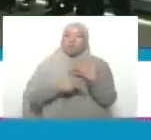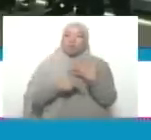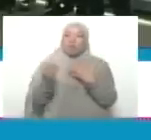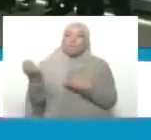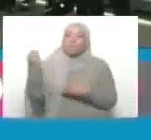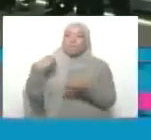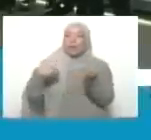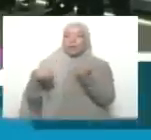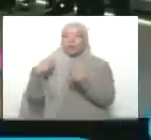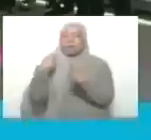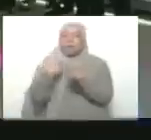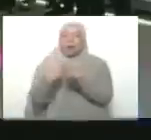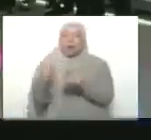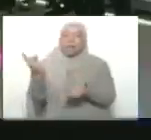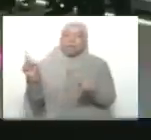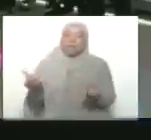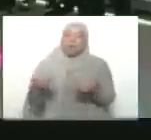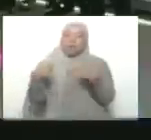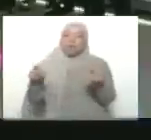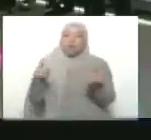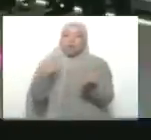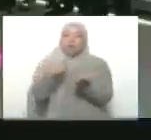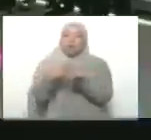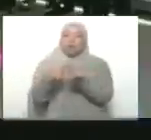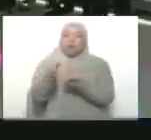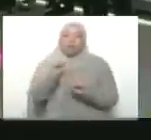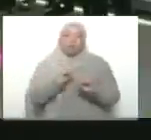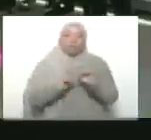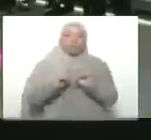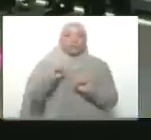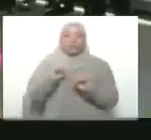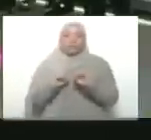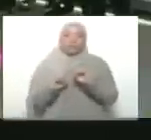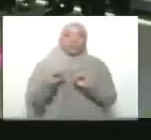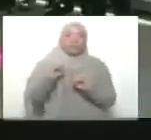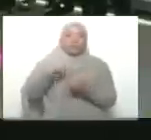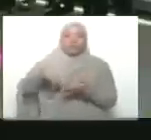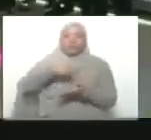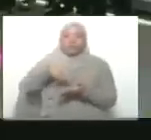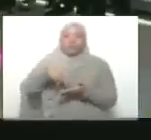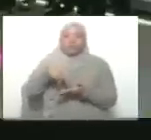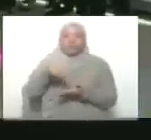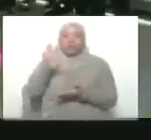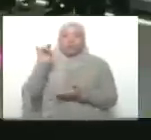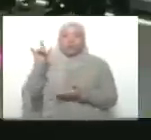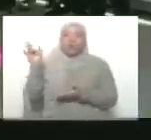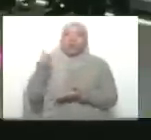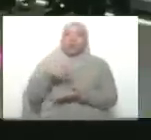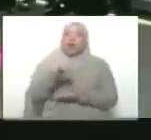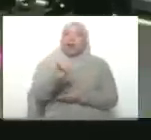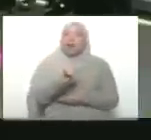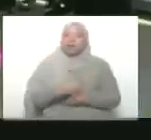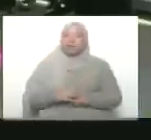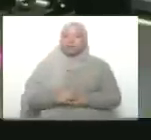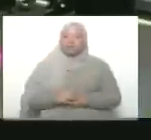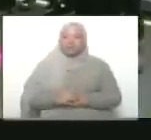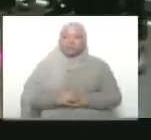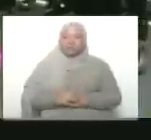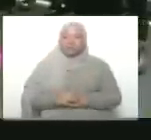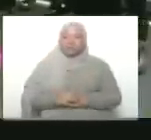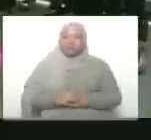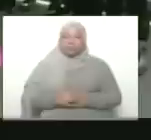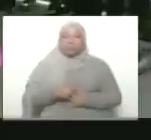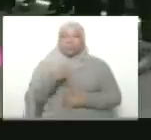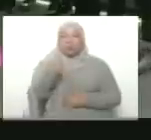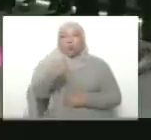maduro más con más música más salsa más baile Qué les parece qué traen por ahí Ah a la